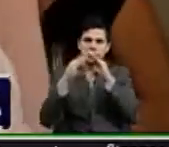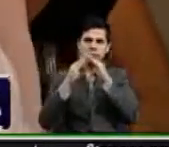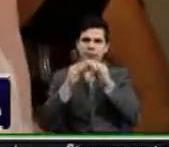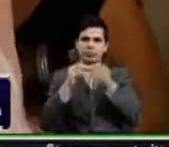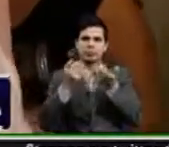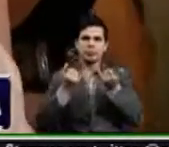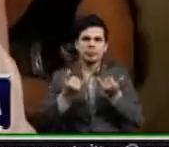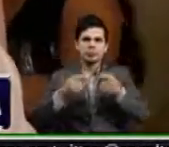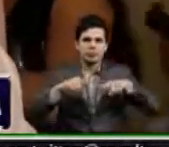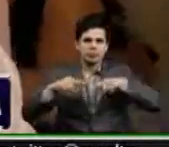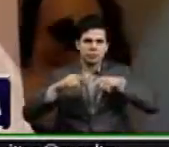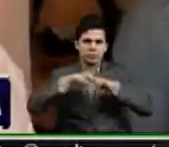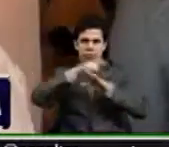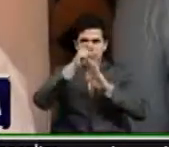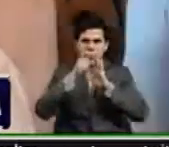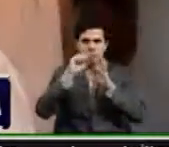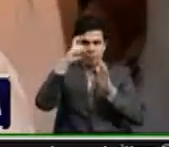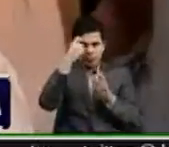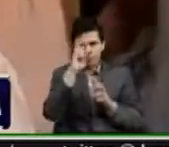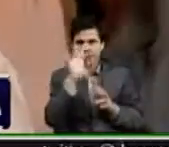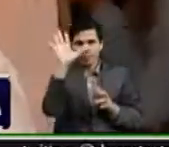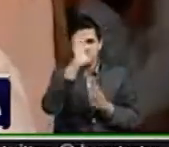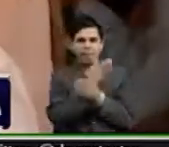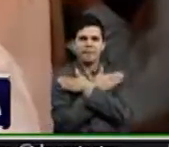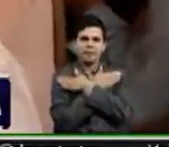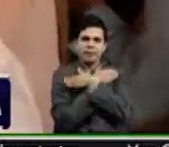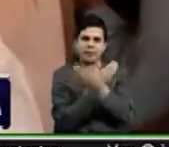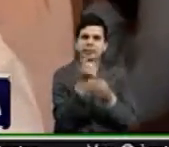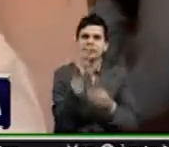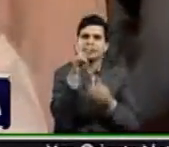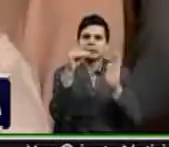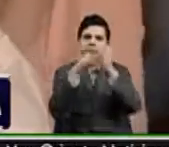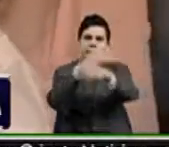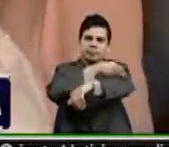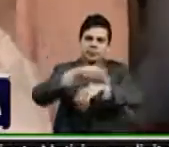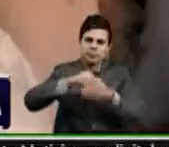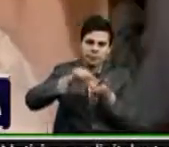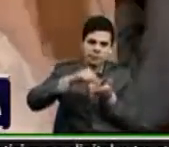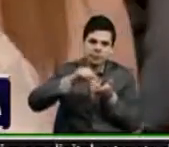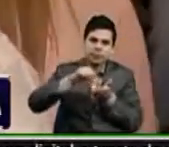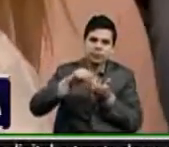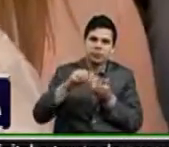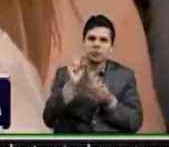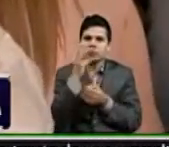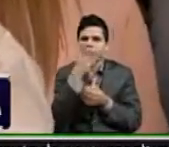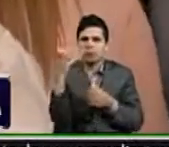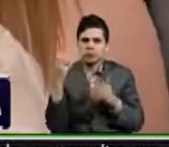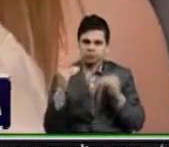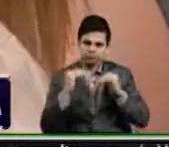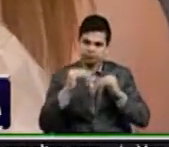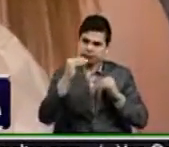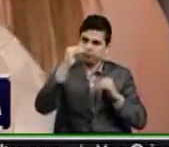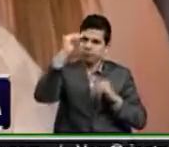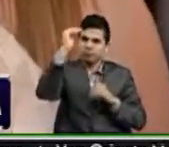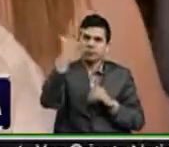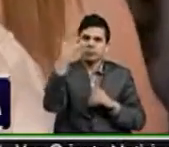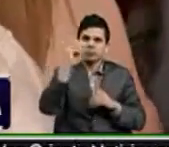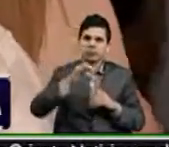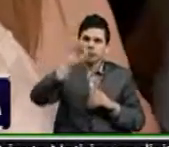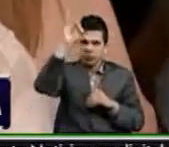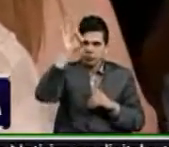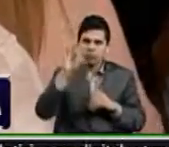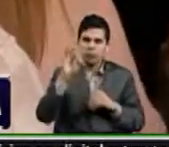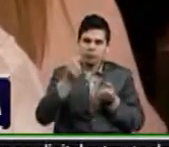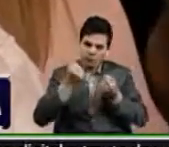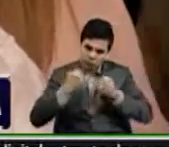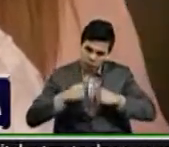Instituto de Vivienda Municipal y el gobierno nacional. 13.000 millones de pesos invertidos en estos 300 apartamentos. El 50% es